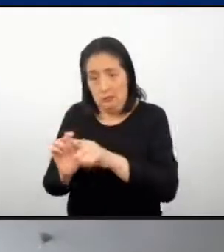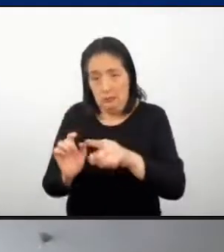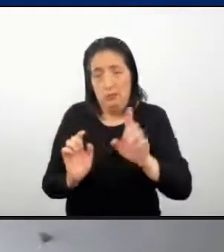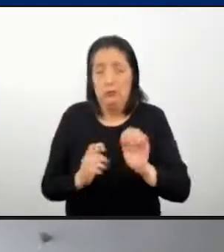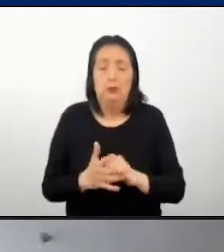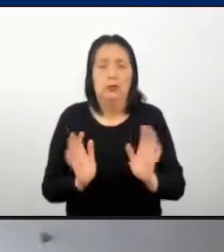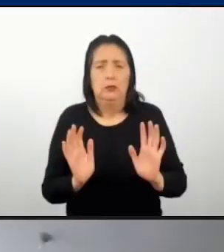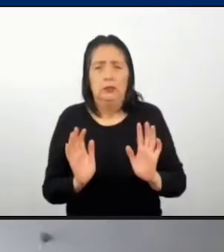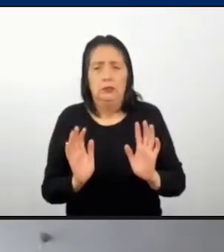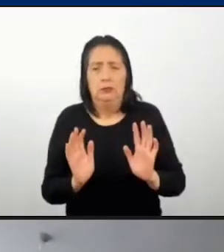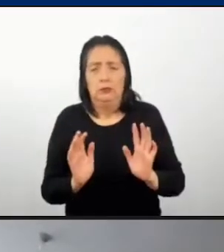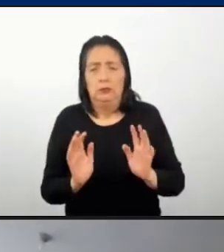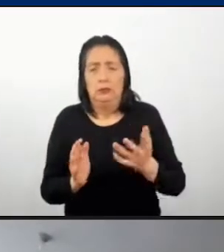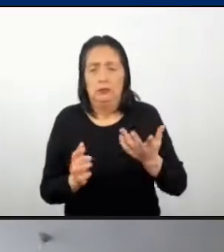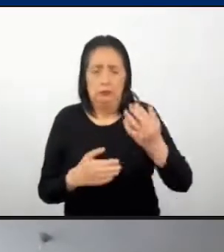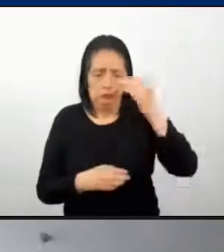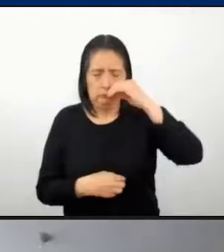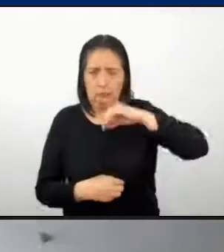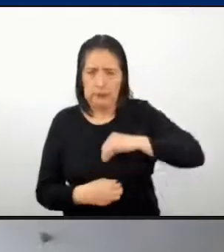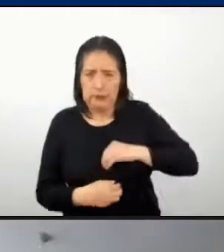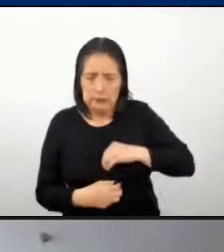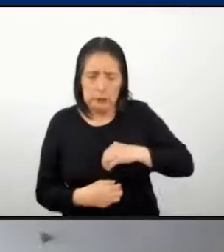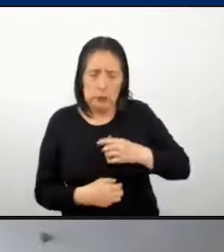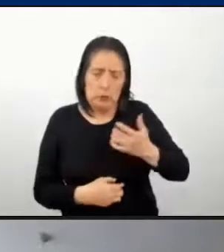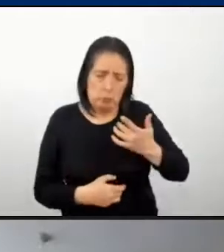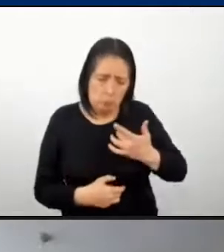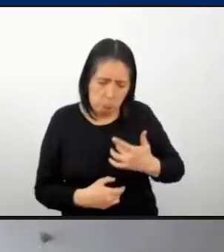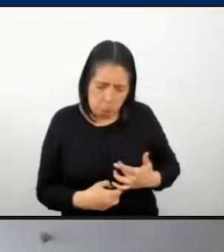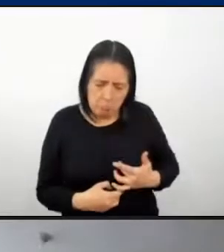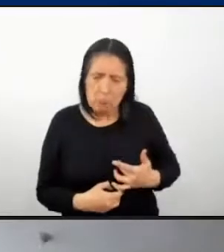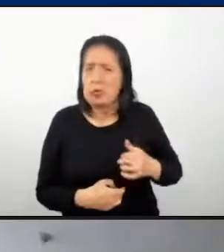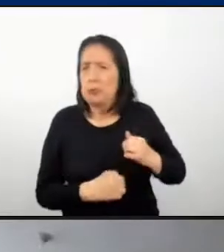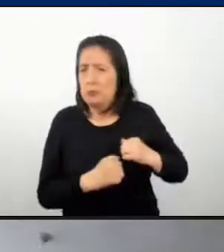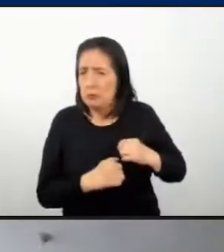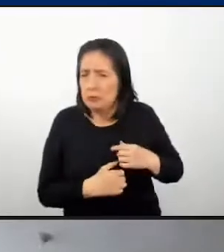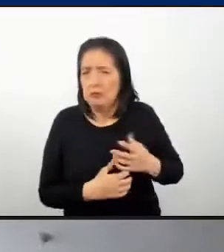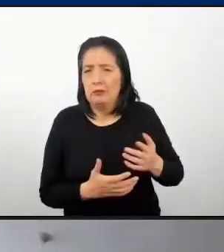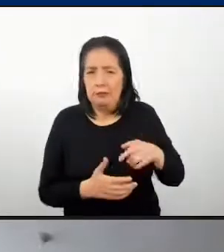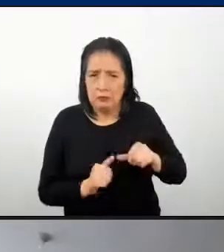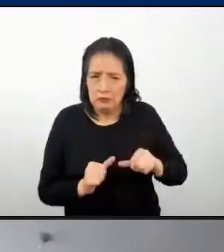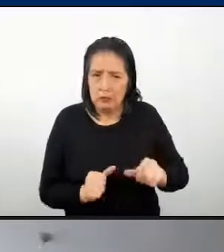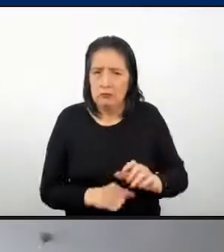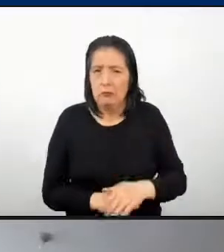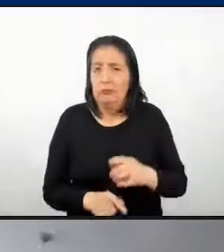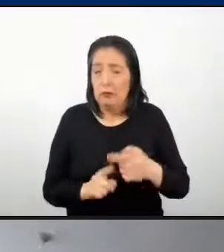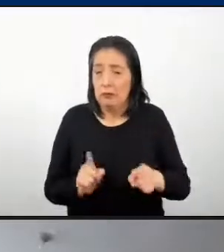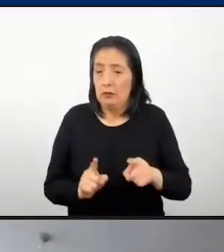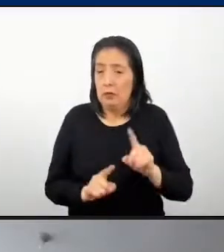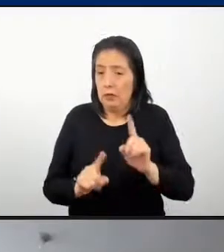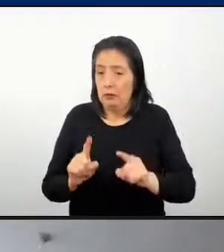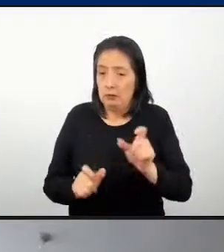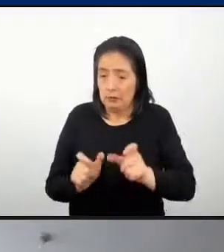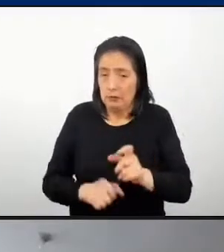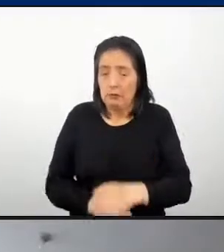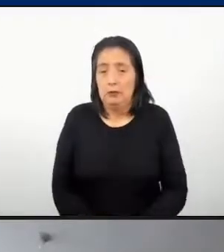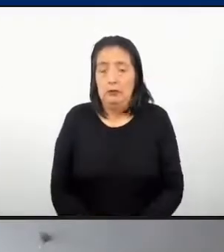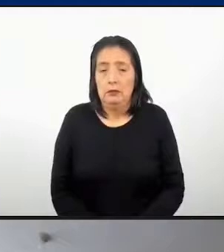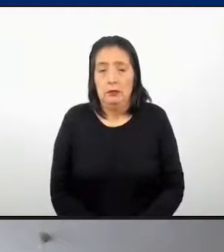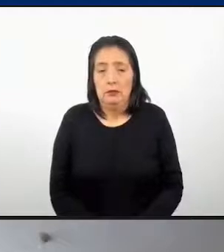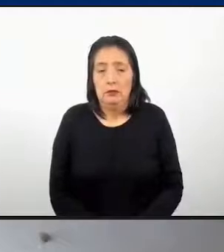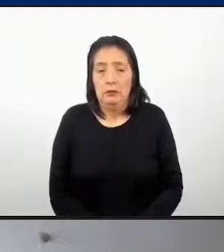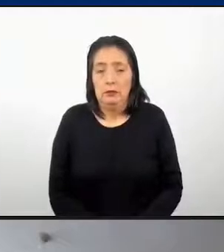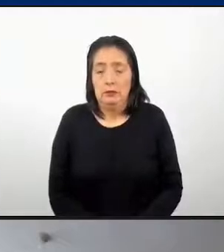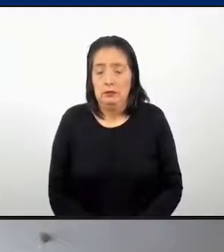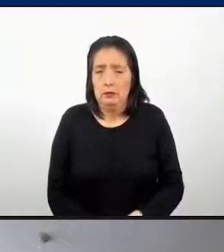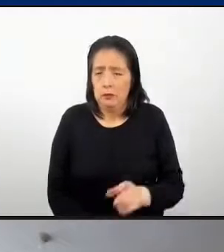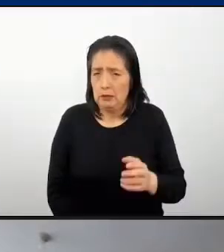llevamos un luto y un duelo permanente. Pero hay gente que el